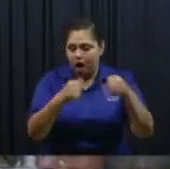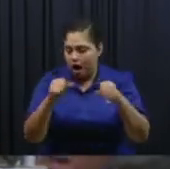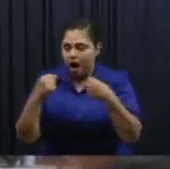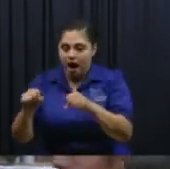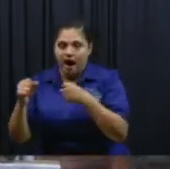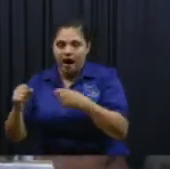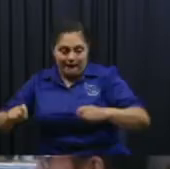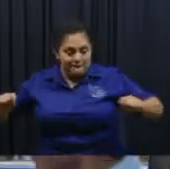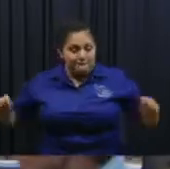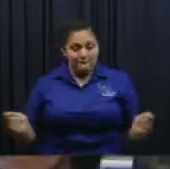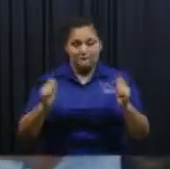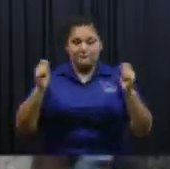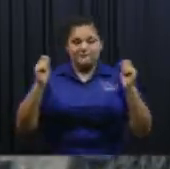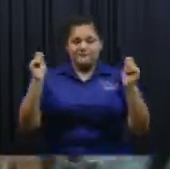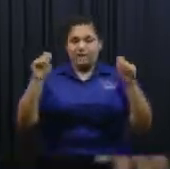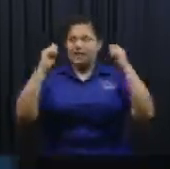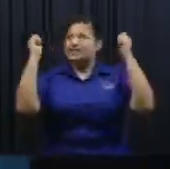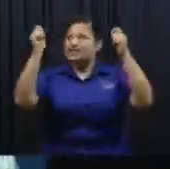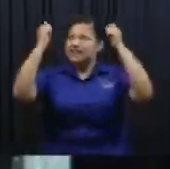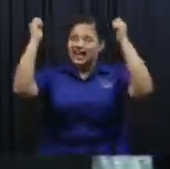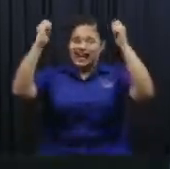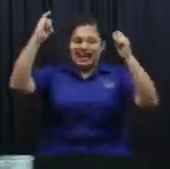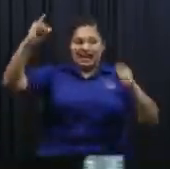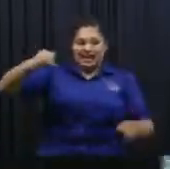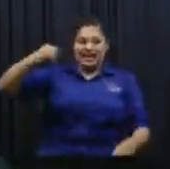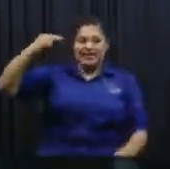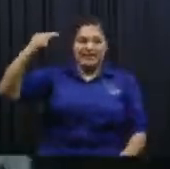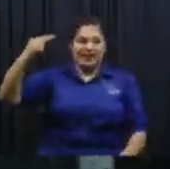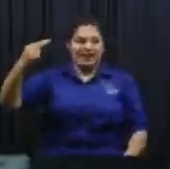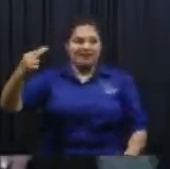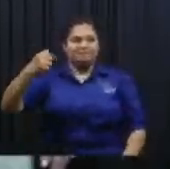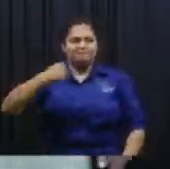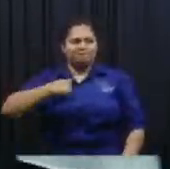Yo haré una fiesta